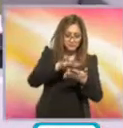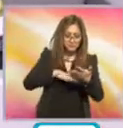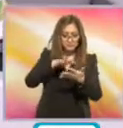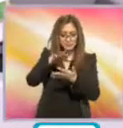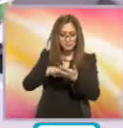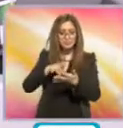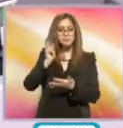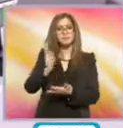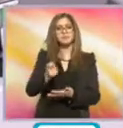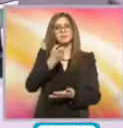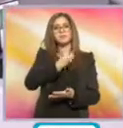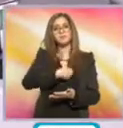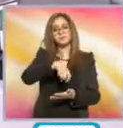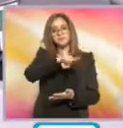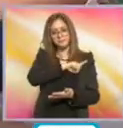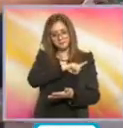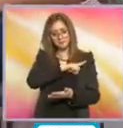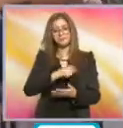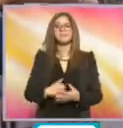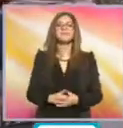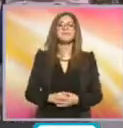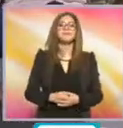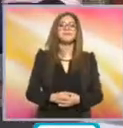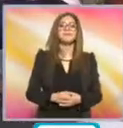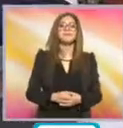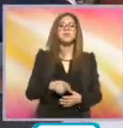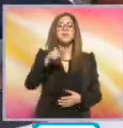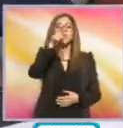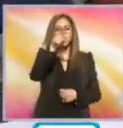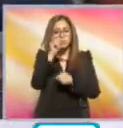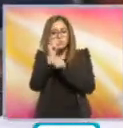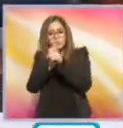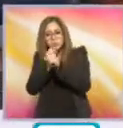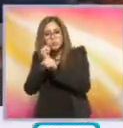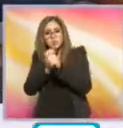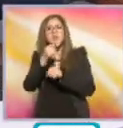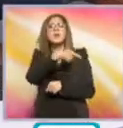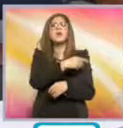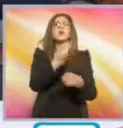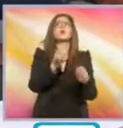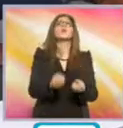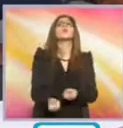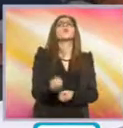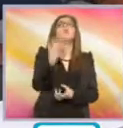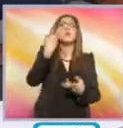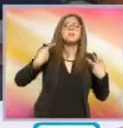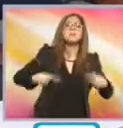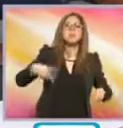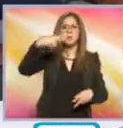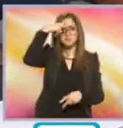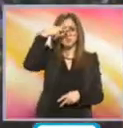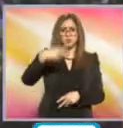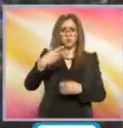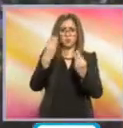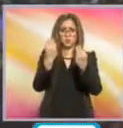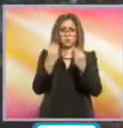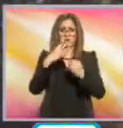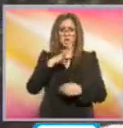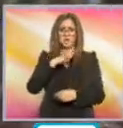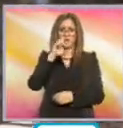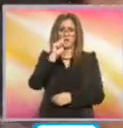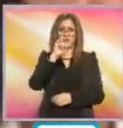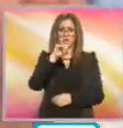de salud. ¿Qué tanto los mexicanos estamos padeciendo exactamente este síndrome? ¿Es alta la tasa?